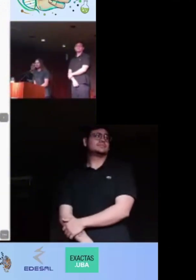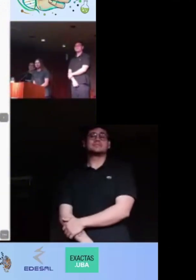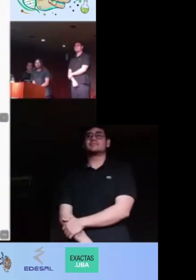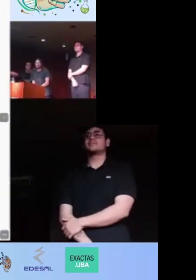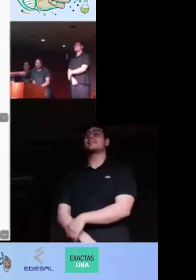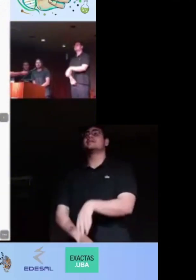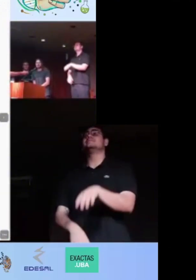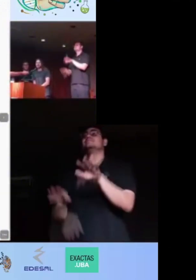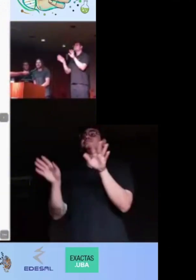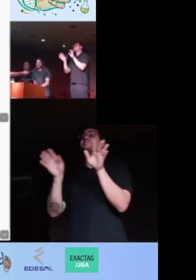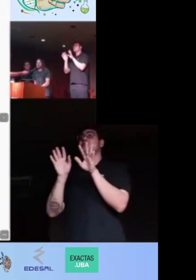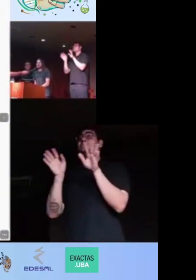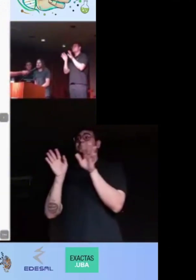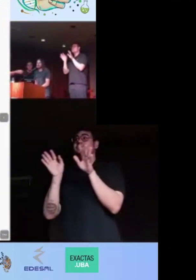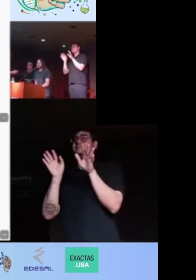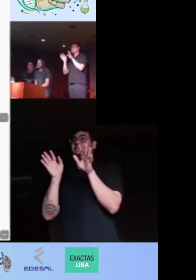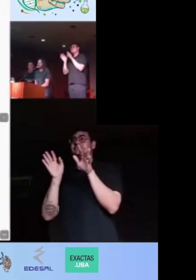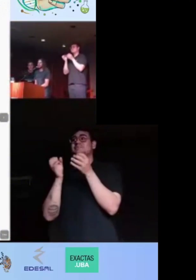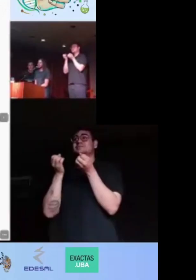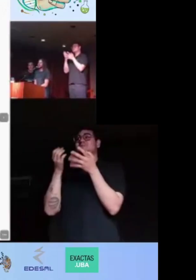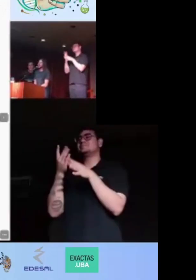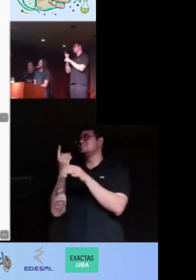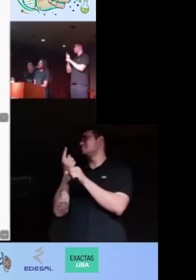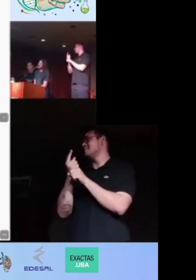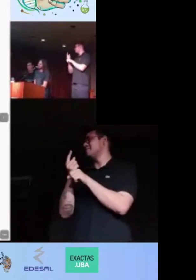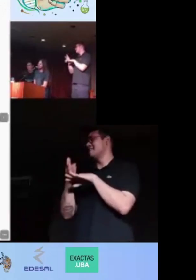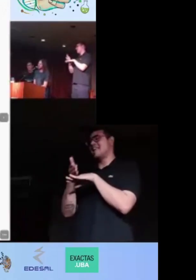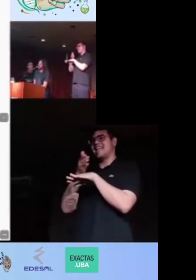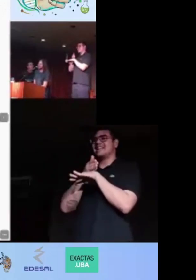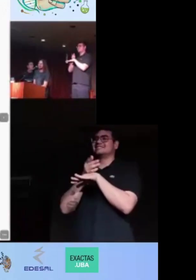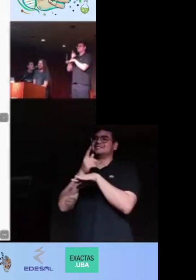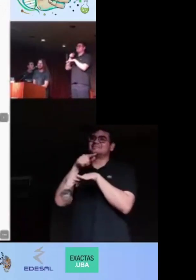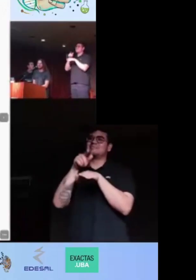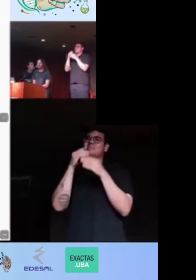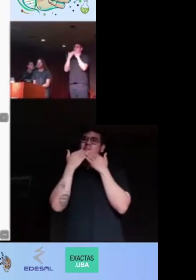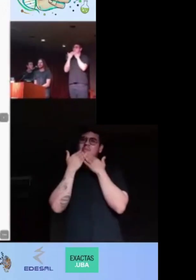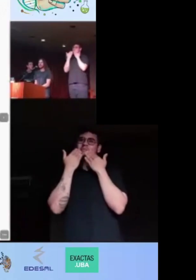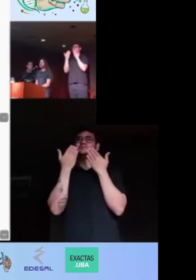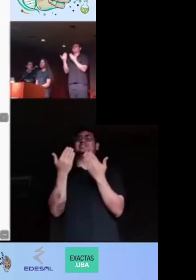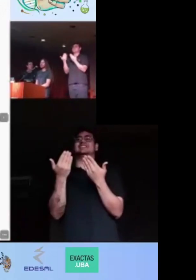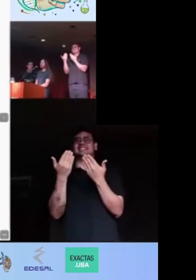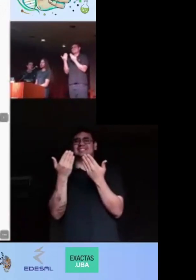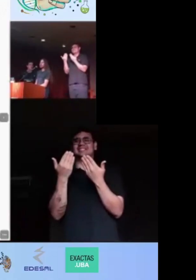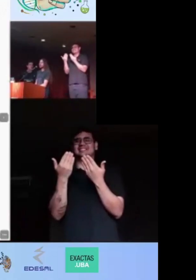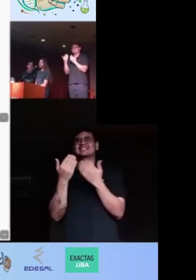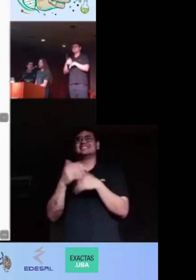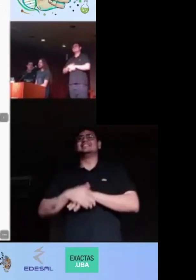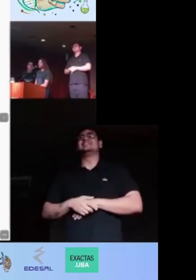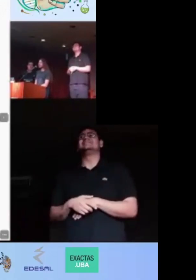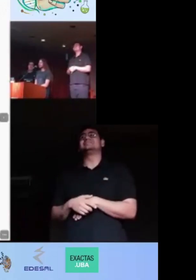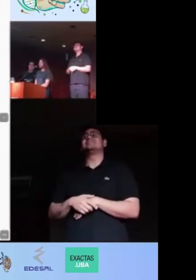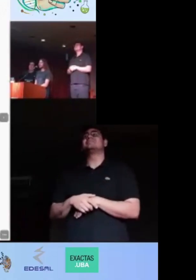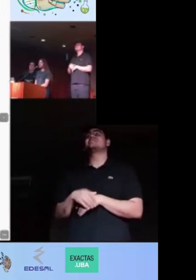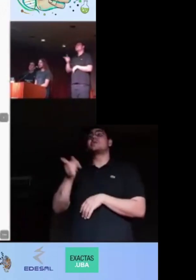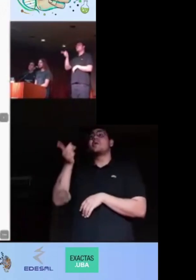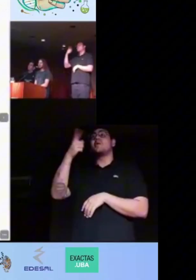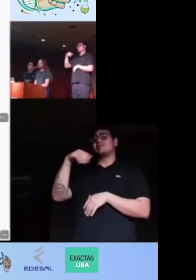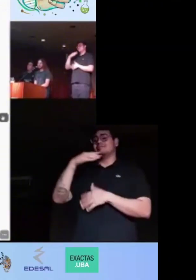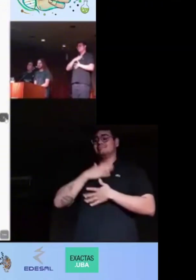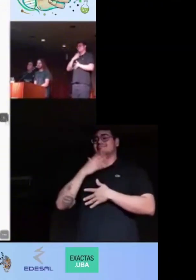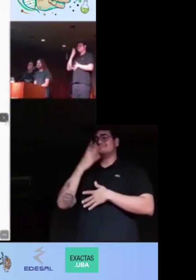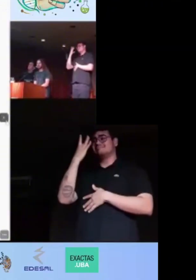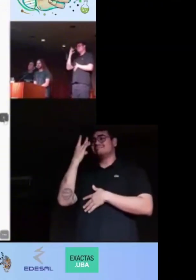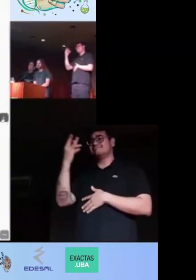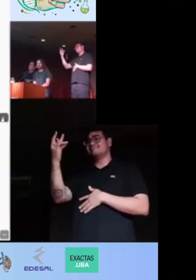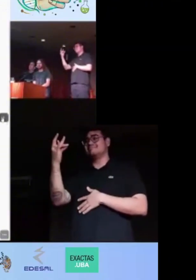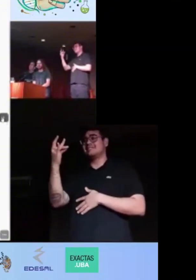Hola. Bueno, además está agradecer, aunque ya agradeció Miriam, la oportunidad de estar acá y contarles lo lindo que ha